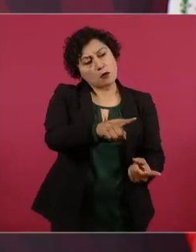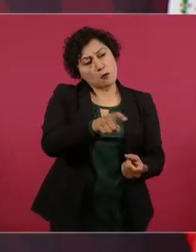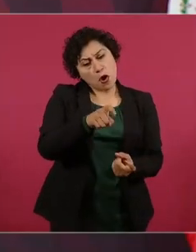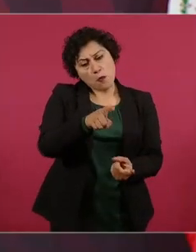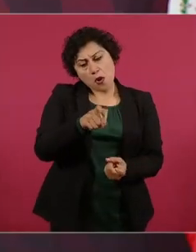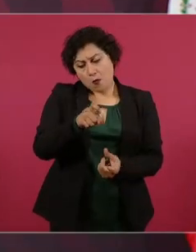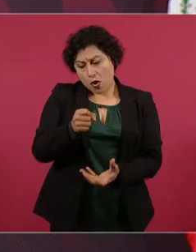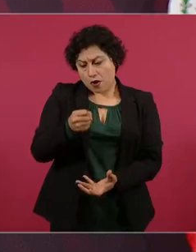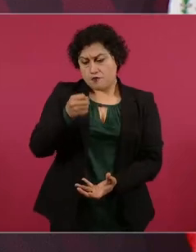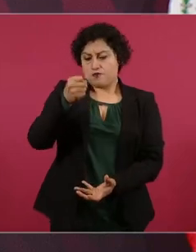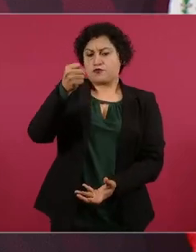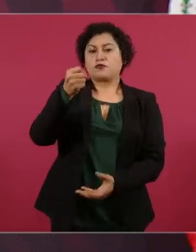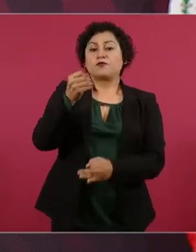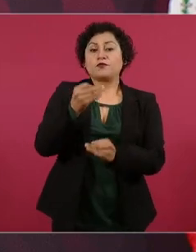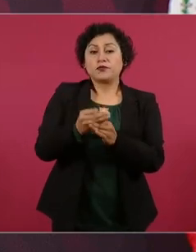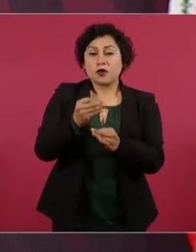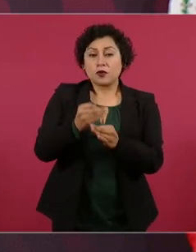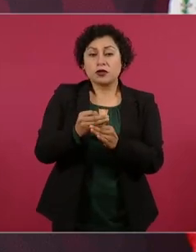nominales